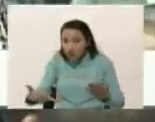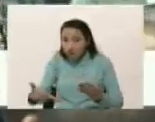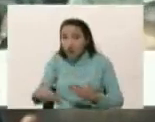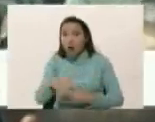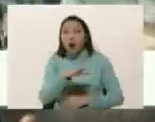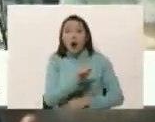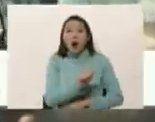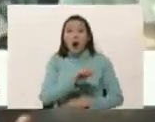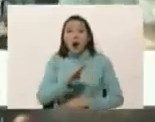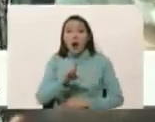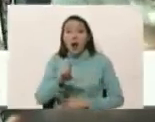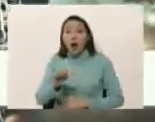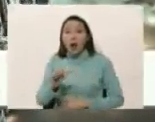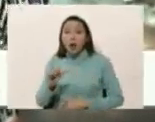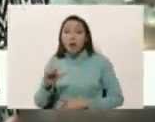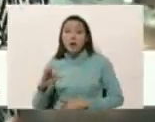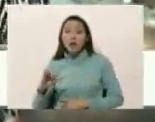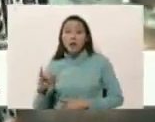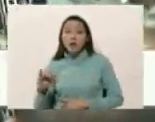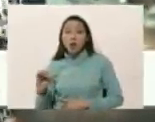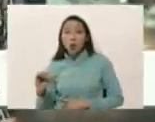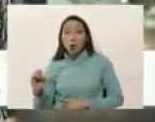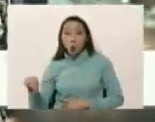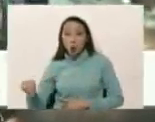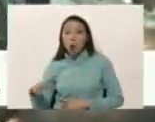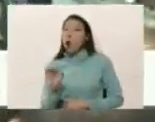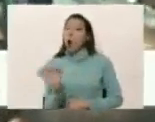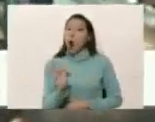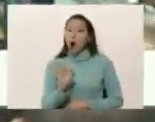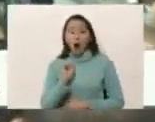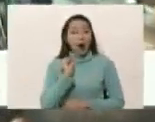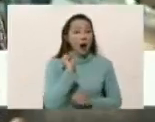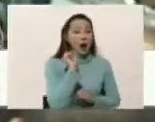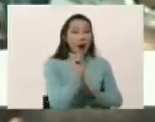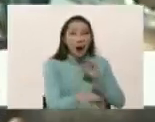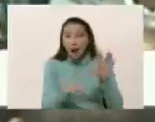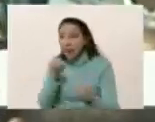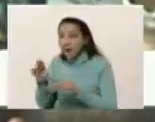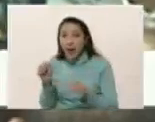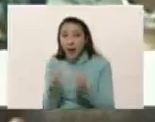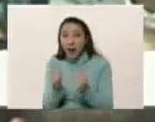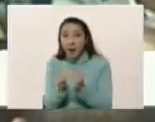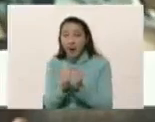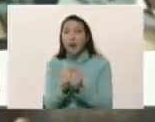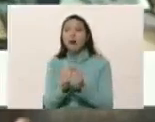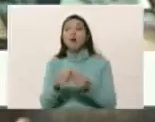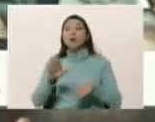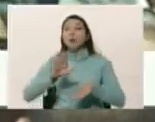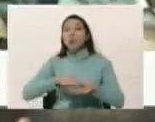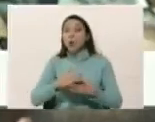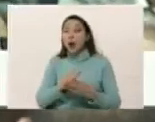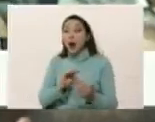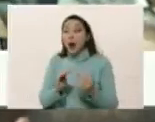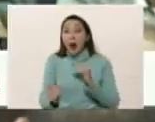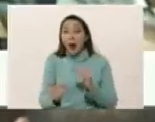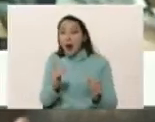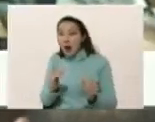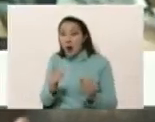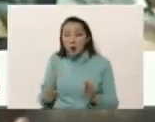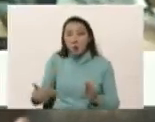o es apedreado por algunos delitos asociados a la moral